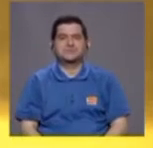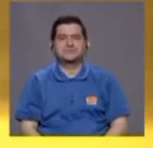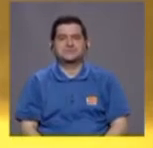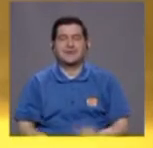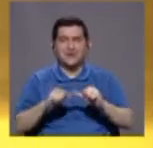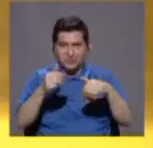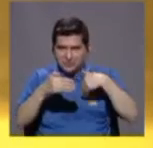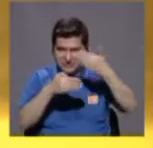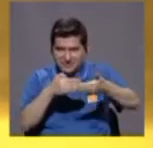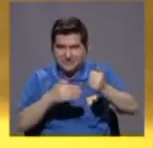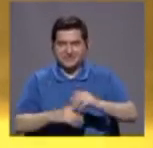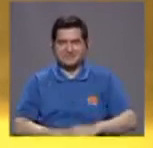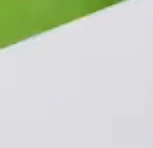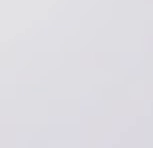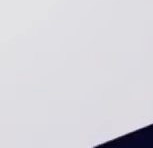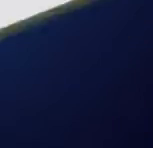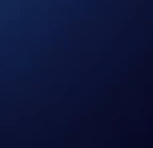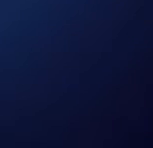Continuamos.